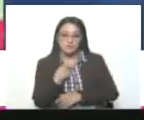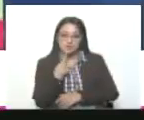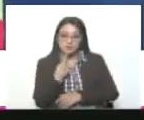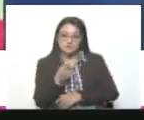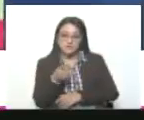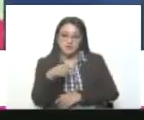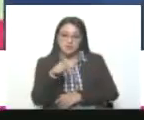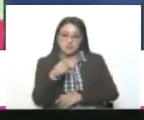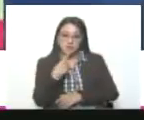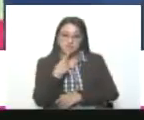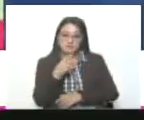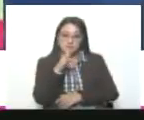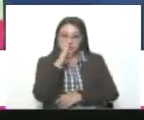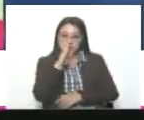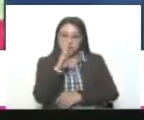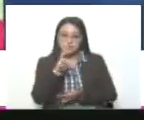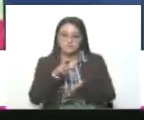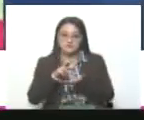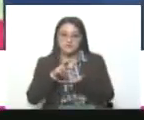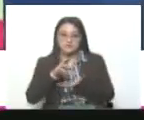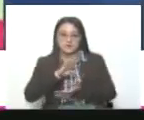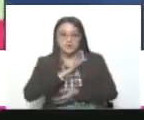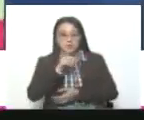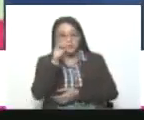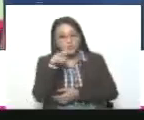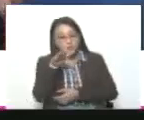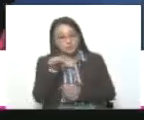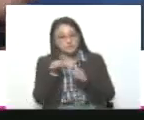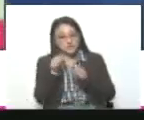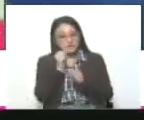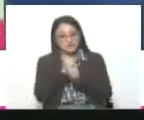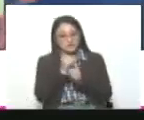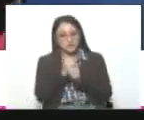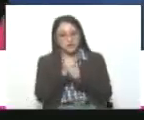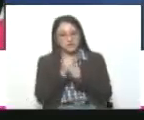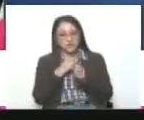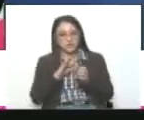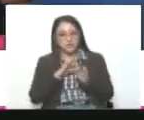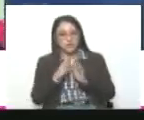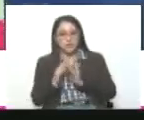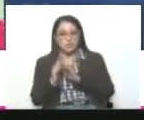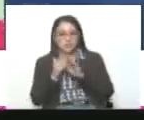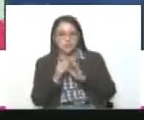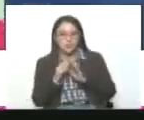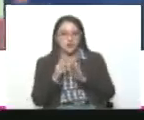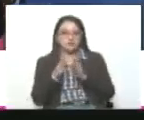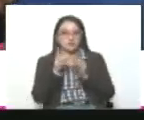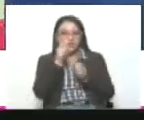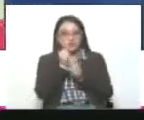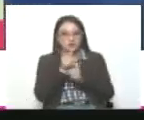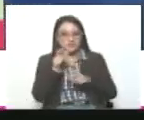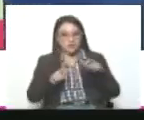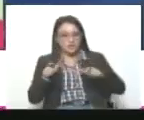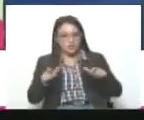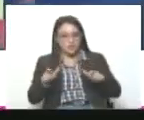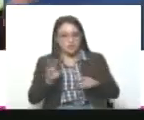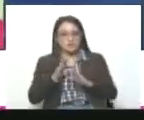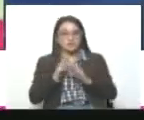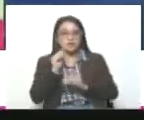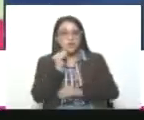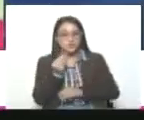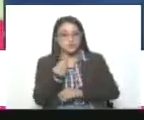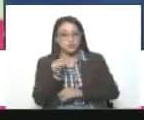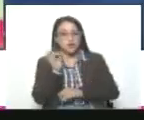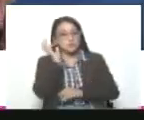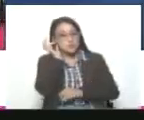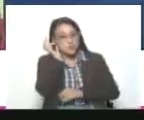lo ha denominado, el Banco Bicentenario del Pueblo va a seguir trabajando en las comunas, en los trabajadores, en la juventud, en las